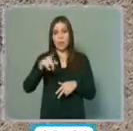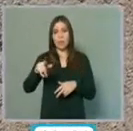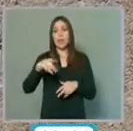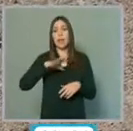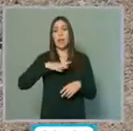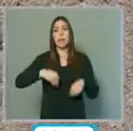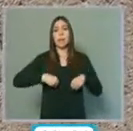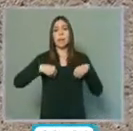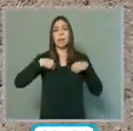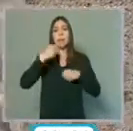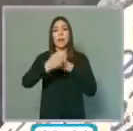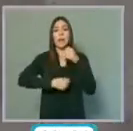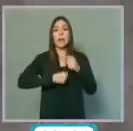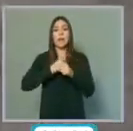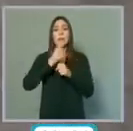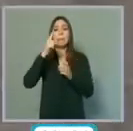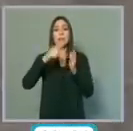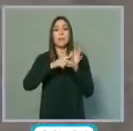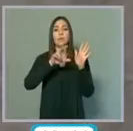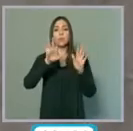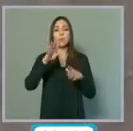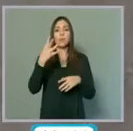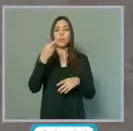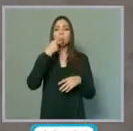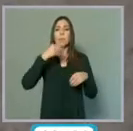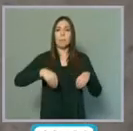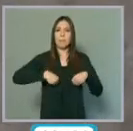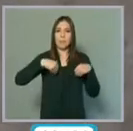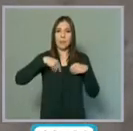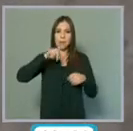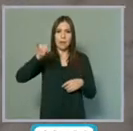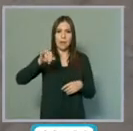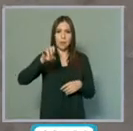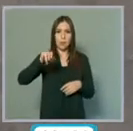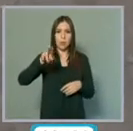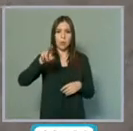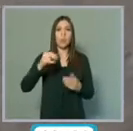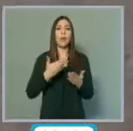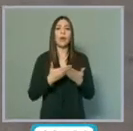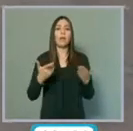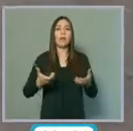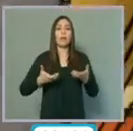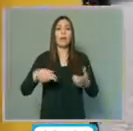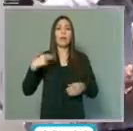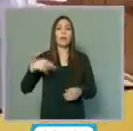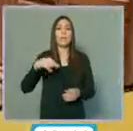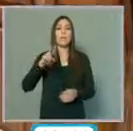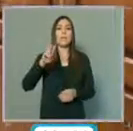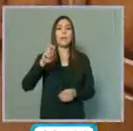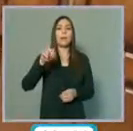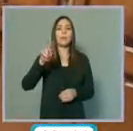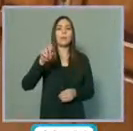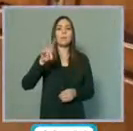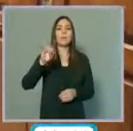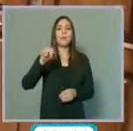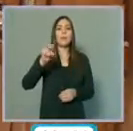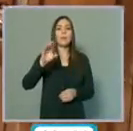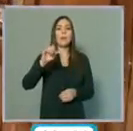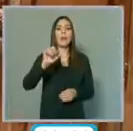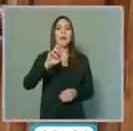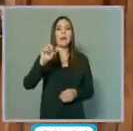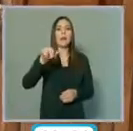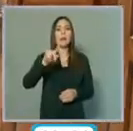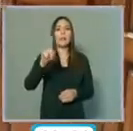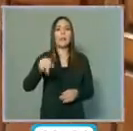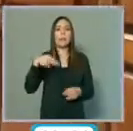1854. Hoy la calle se llama Venustiano Carranza. ¿Y sabe por qué? Él no es mexicano,